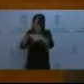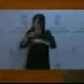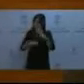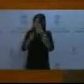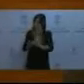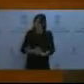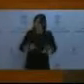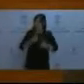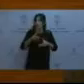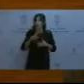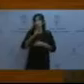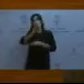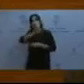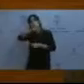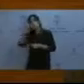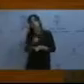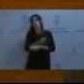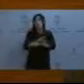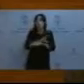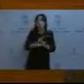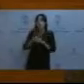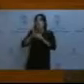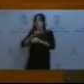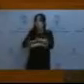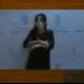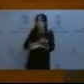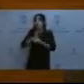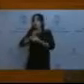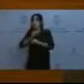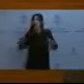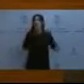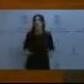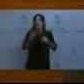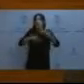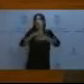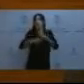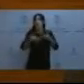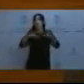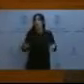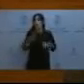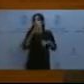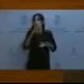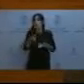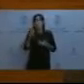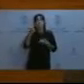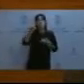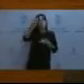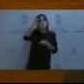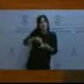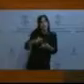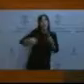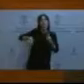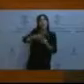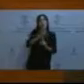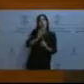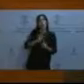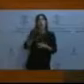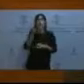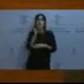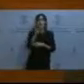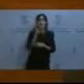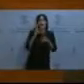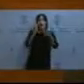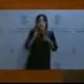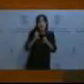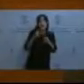pregunta. ¿Qué actuaciones ha llevado a cabo su consejería y su Gobierno para detectar y, en todo caso, sancionar los incumplimientos de la venta a pérdidas